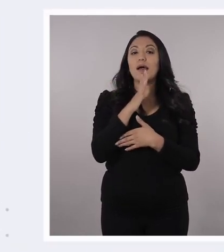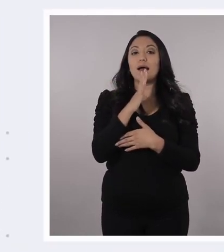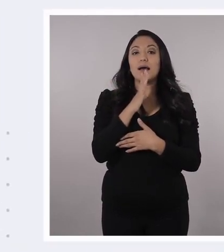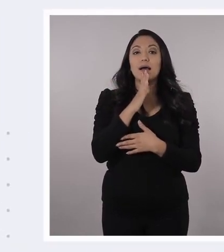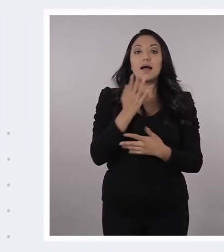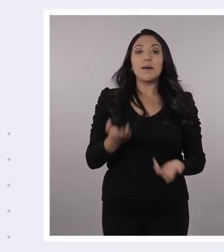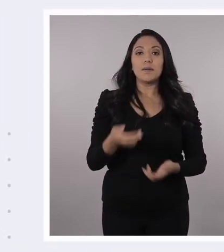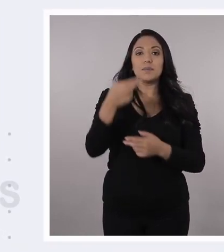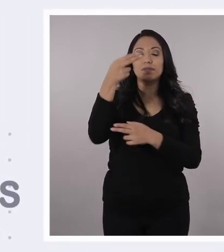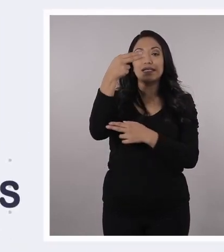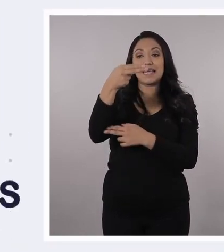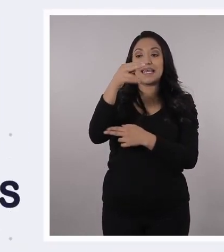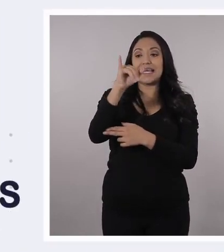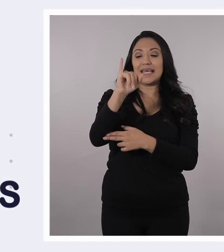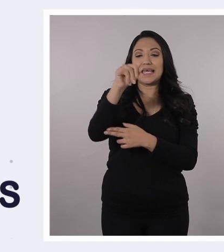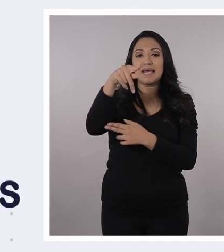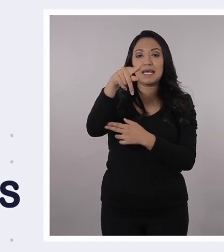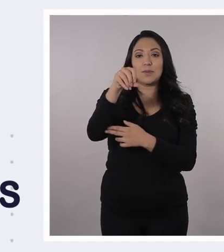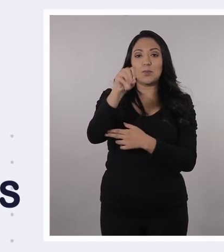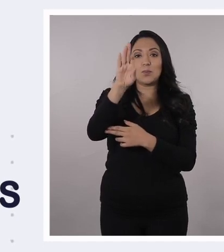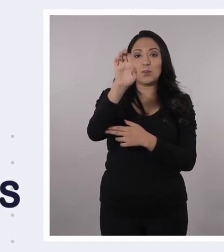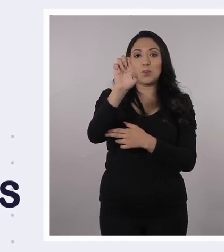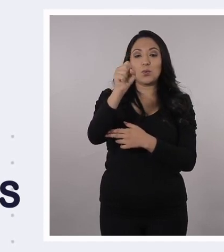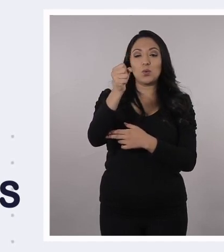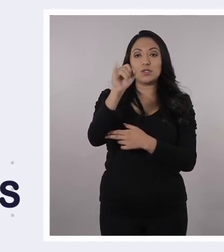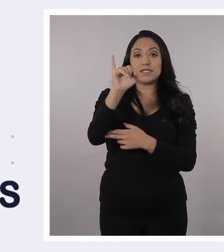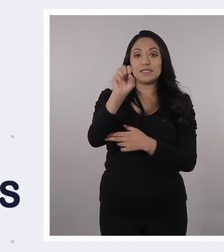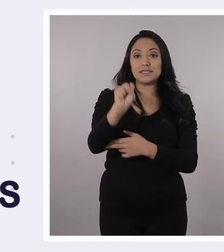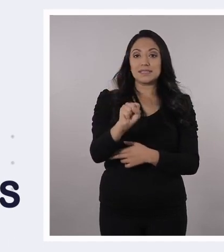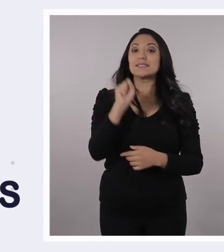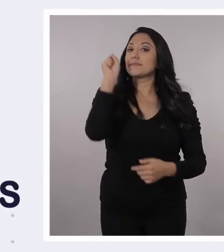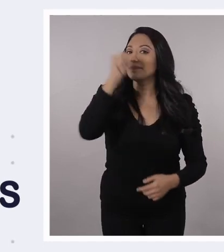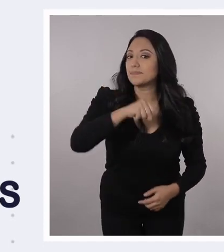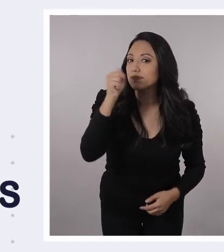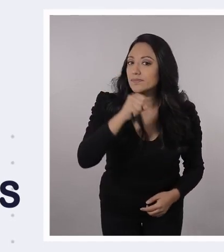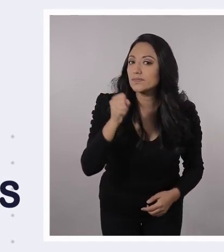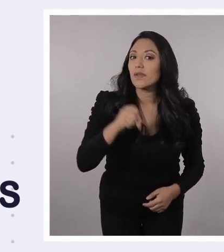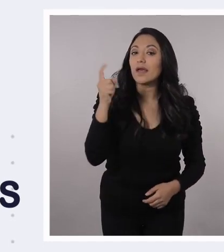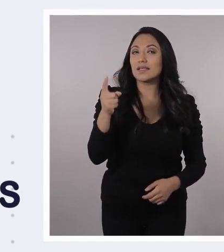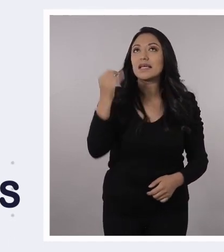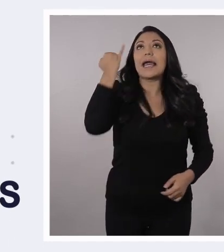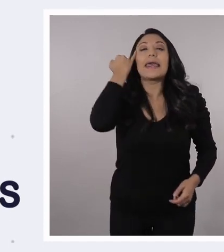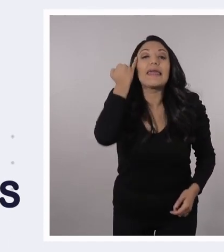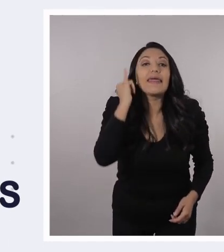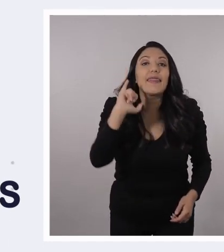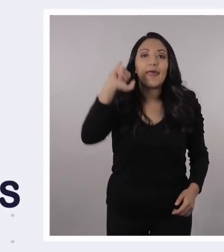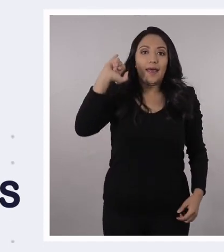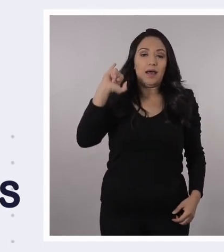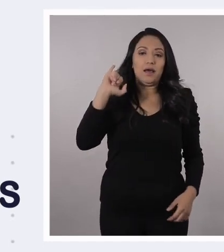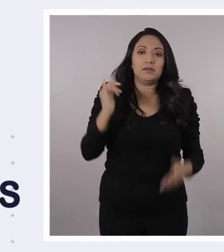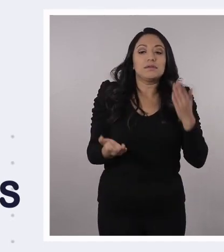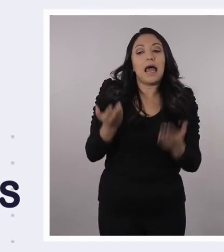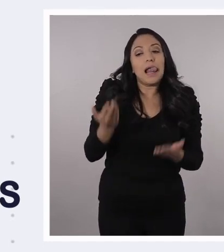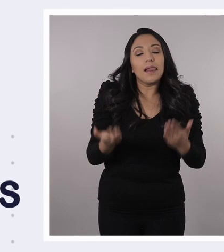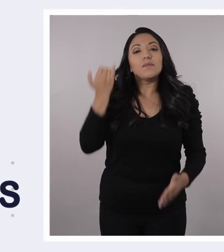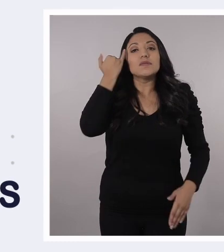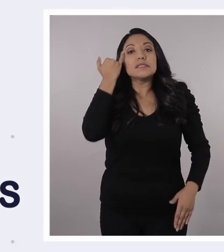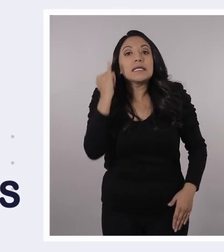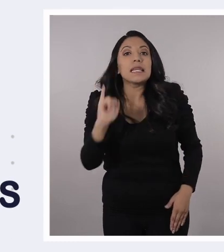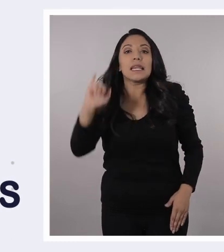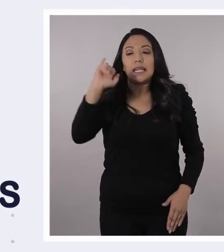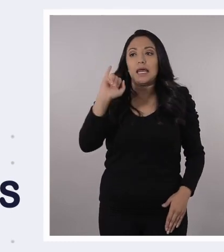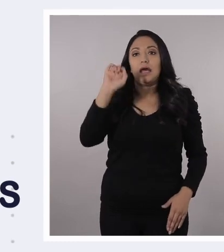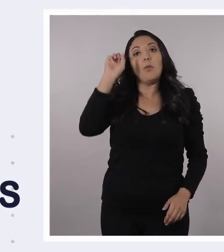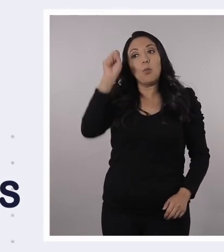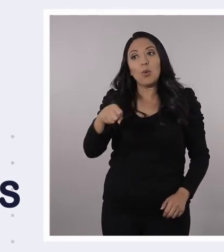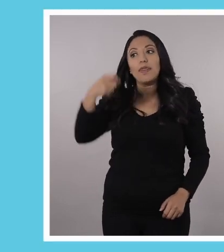esta clase son las hipótesis. Exacto, hablamos de las hipótesis, esos supuestos de una observación que